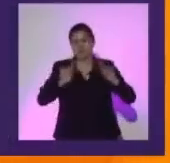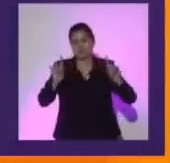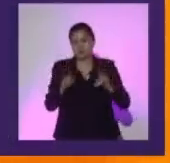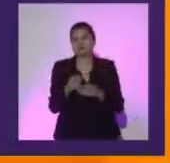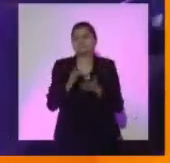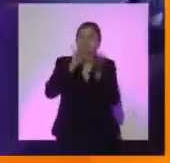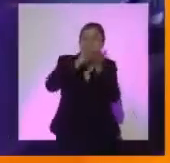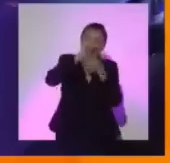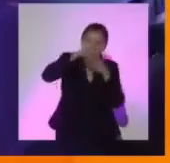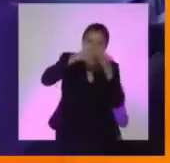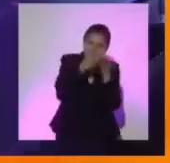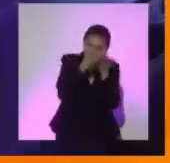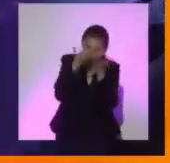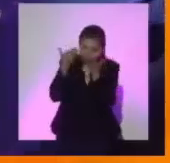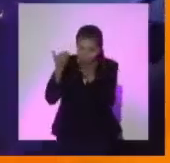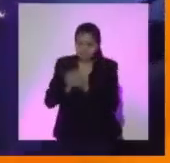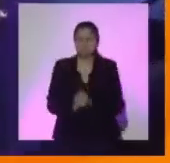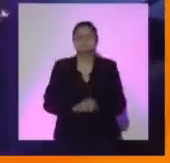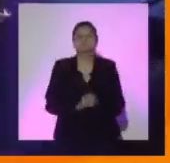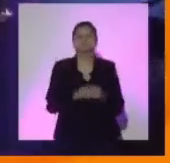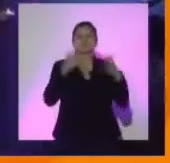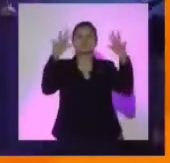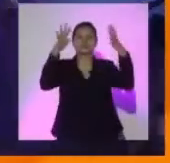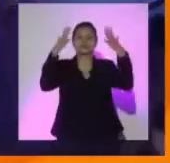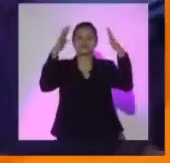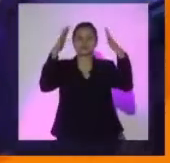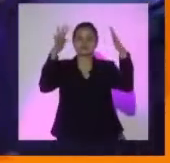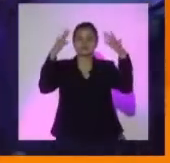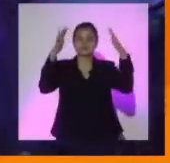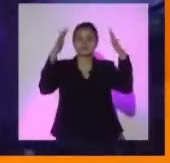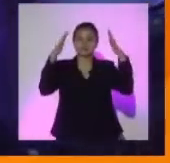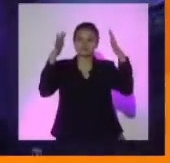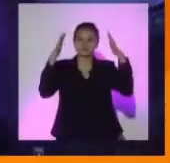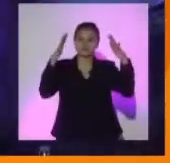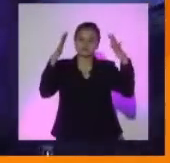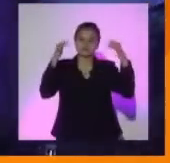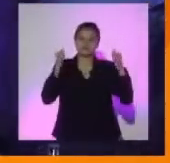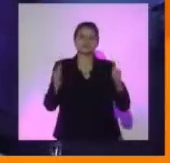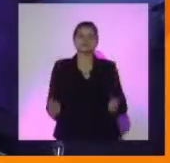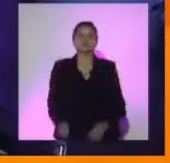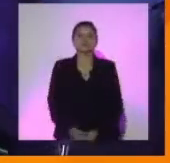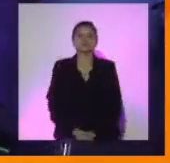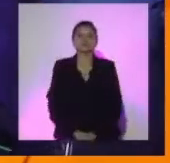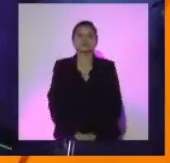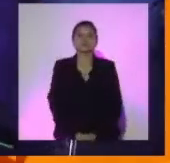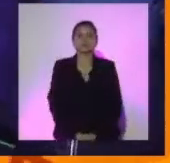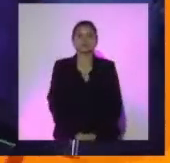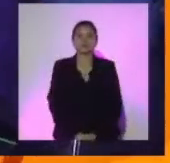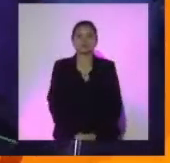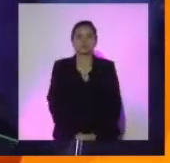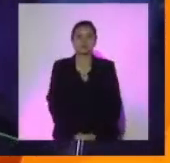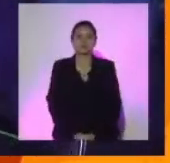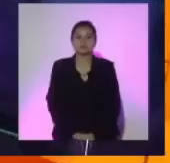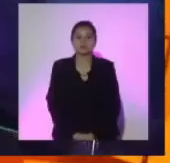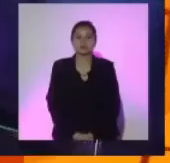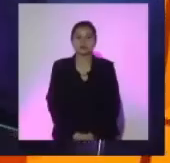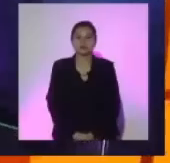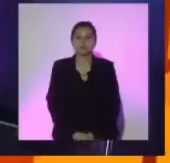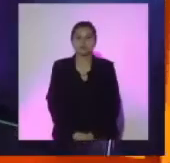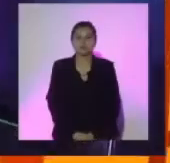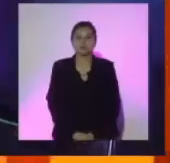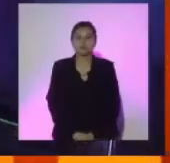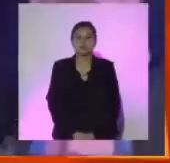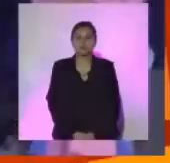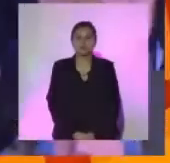cantante actriz mexicana de una amplia historias más bien soprano me corrijo soprano